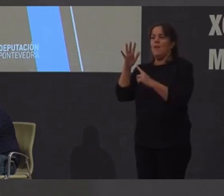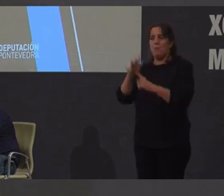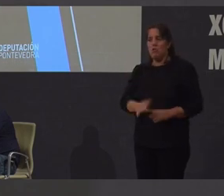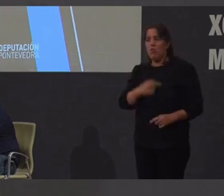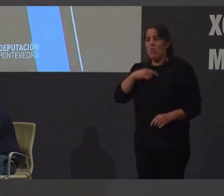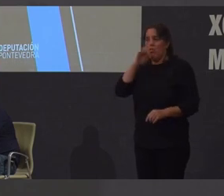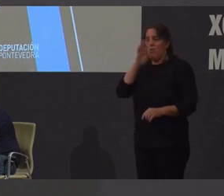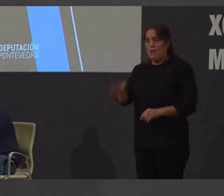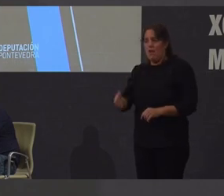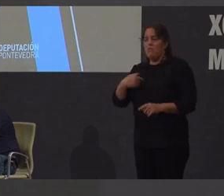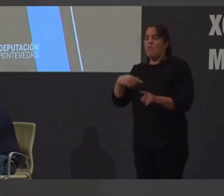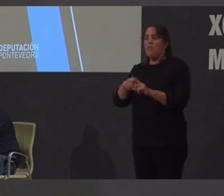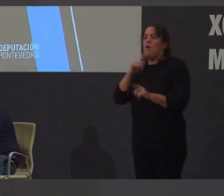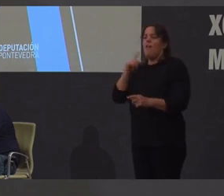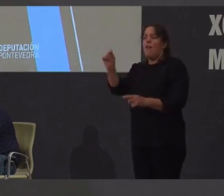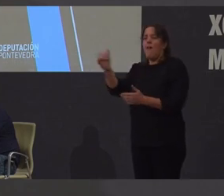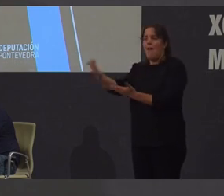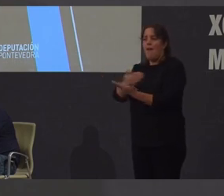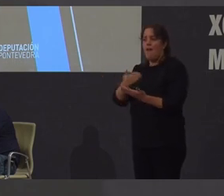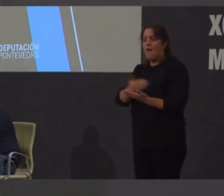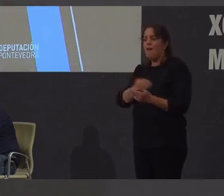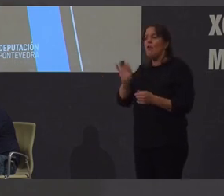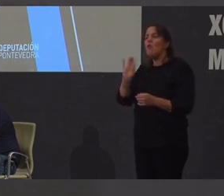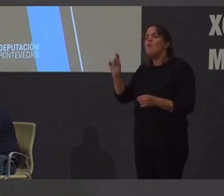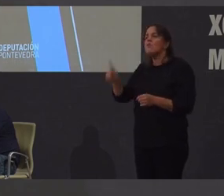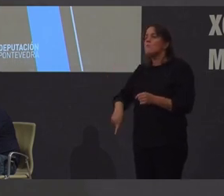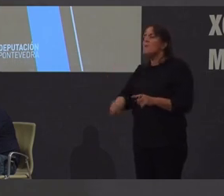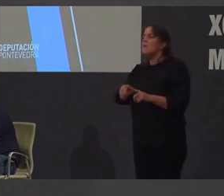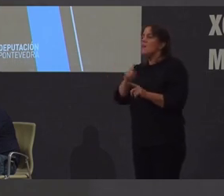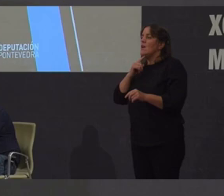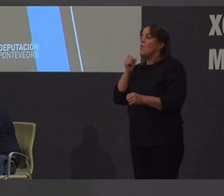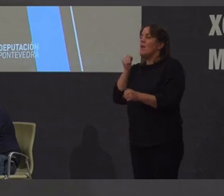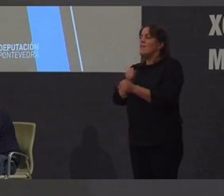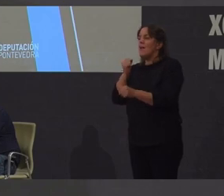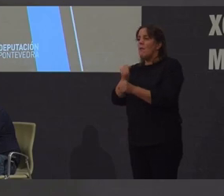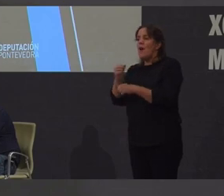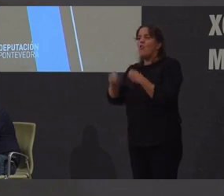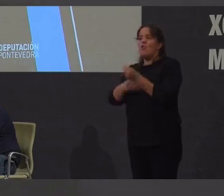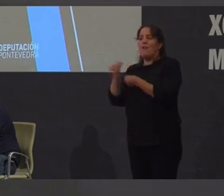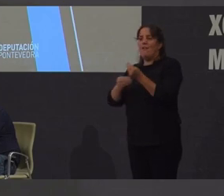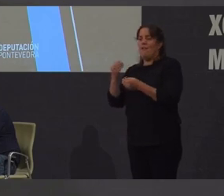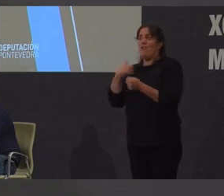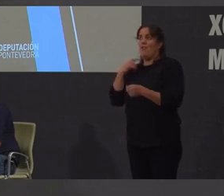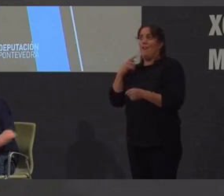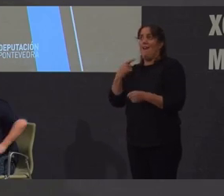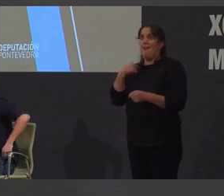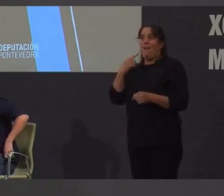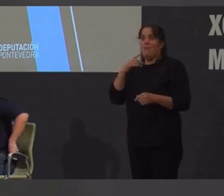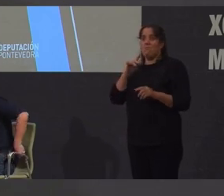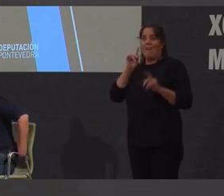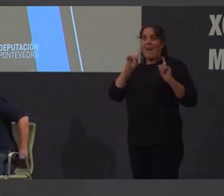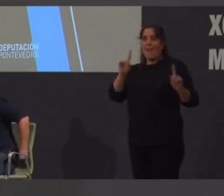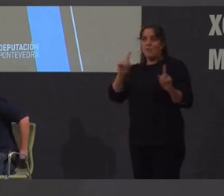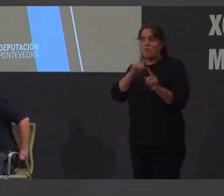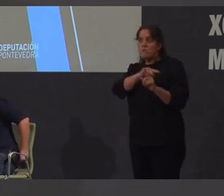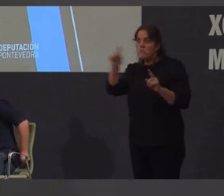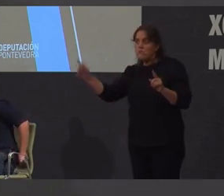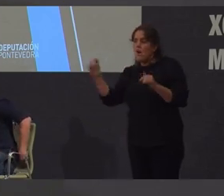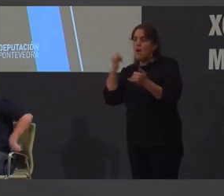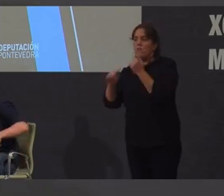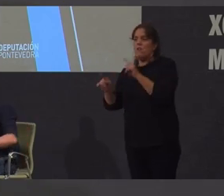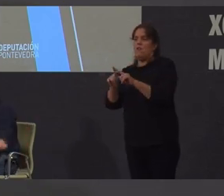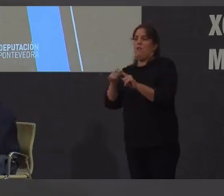de incautar bens ou de utilizar incluso traballo esclavo. Feitos que lles permitiron quedar con boa parte da tarta,